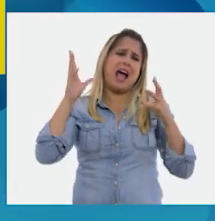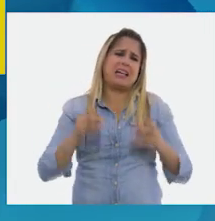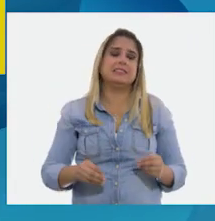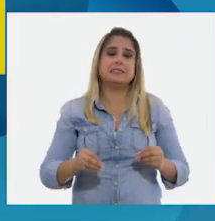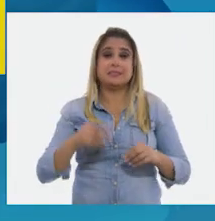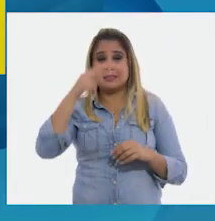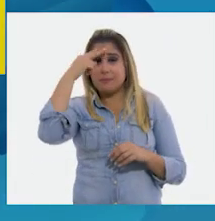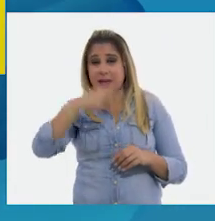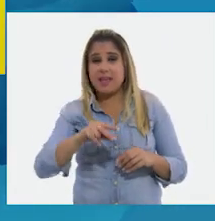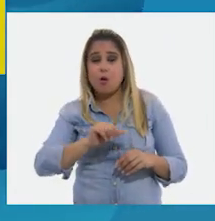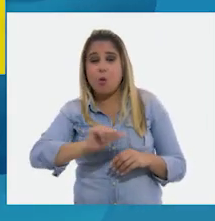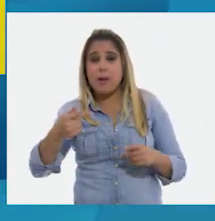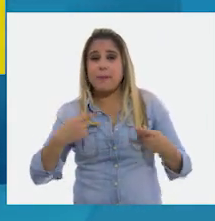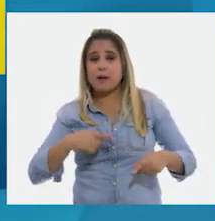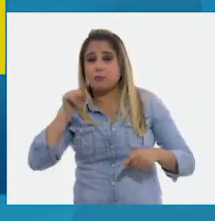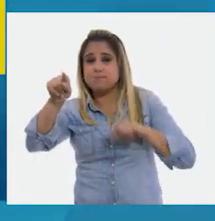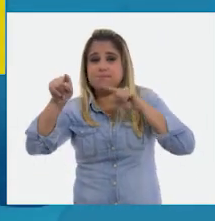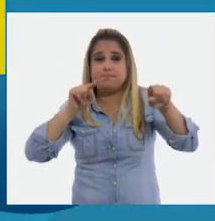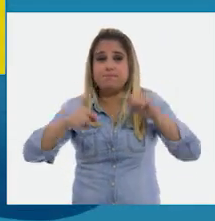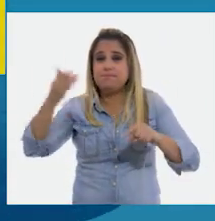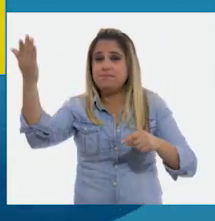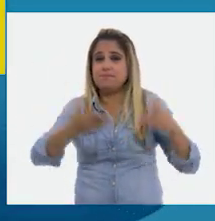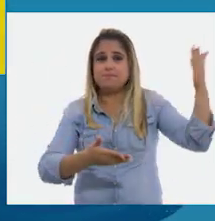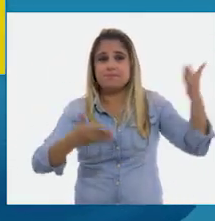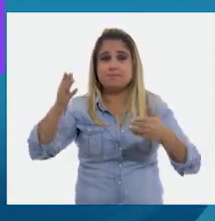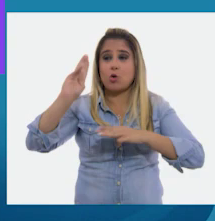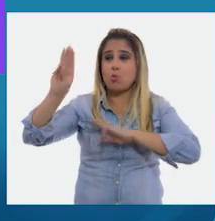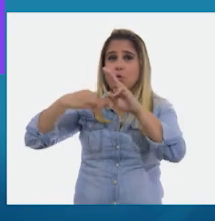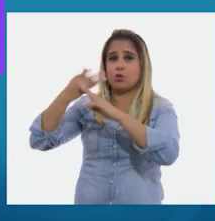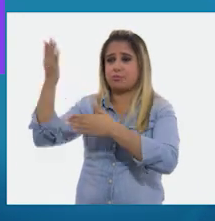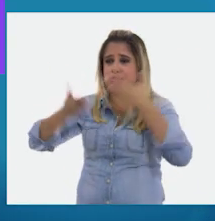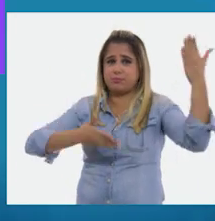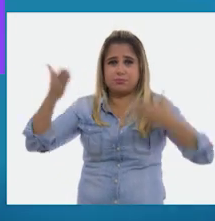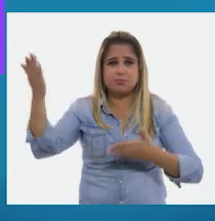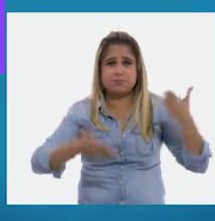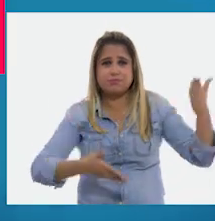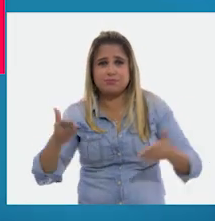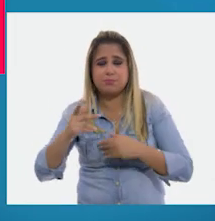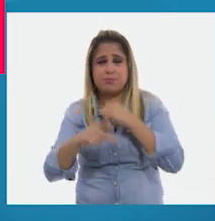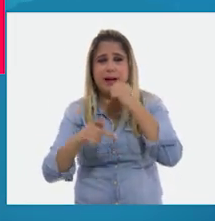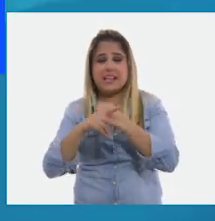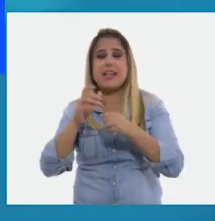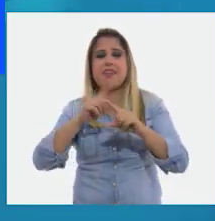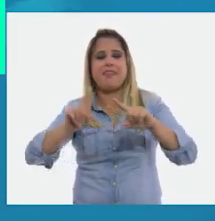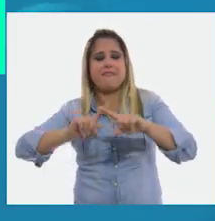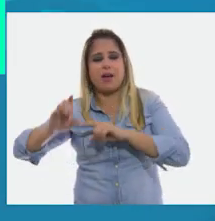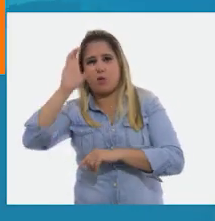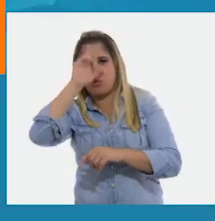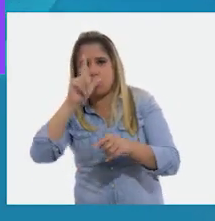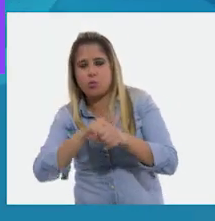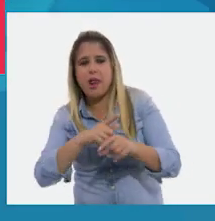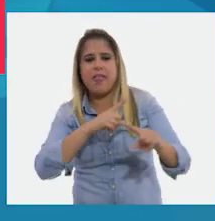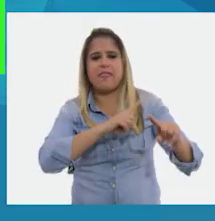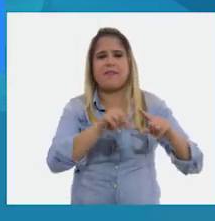México hay otras personas que vienen desde otras partes del mundo, trayendo diferentes culturas y formas de